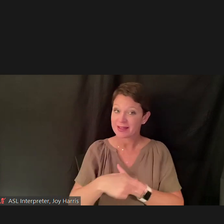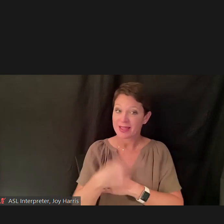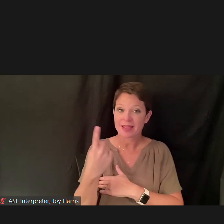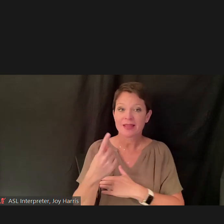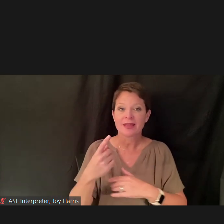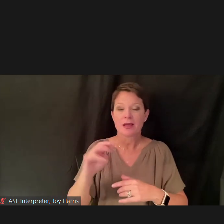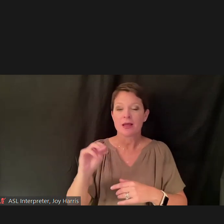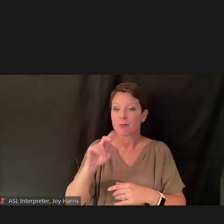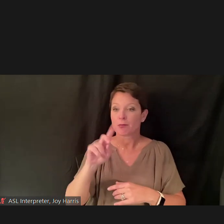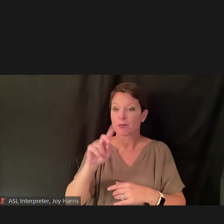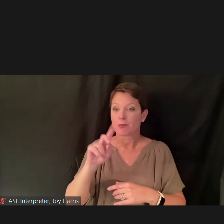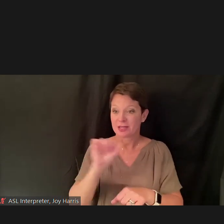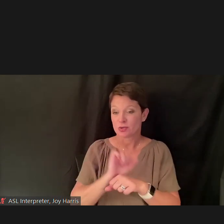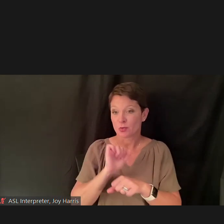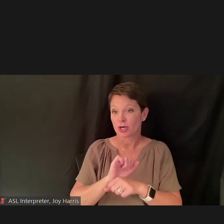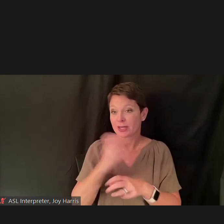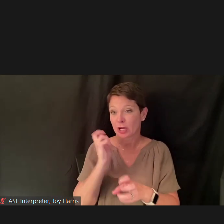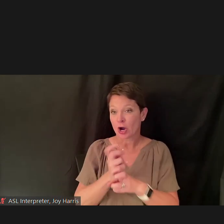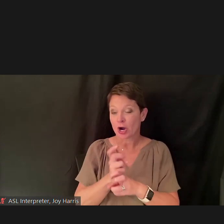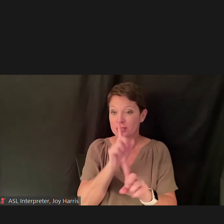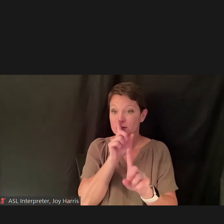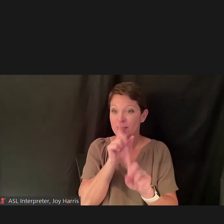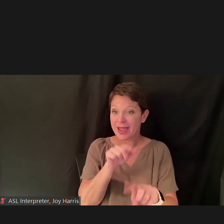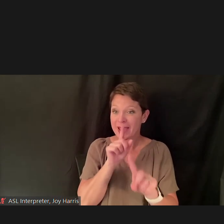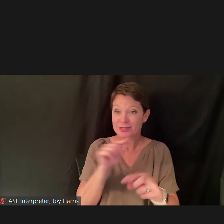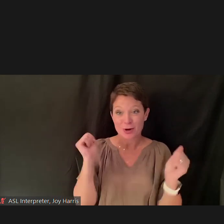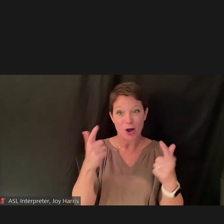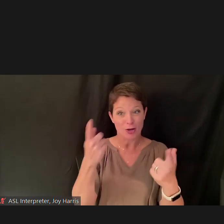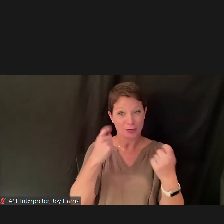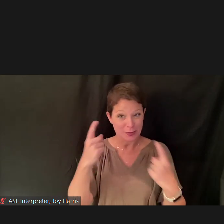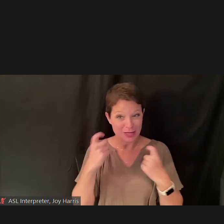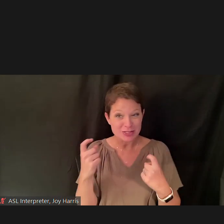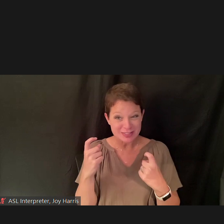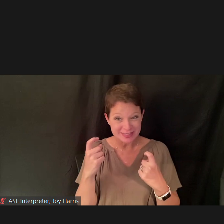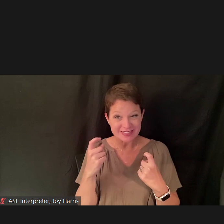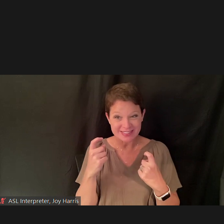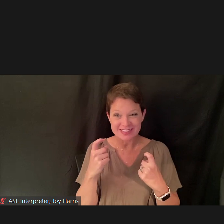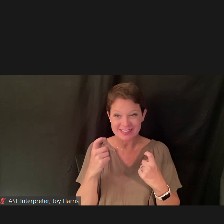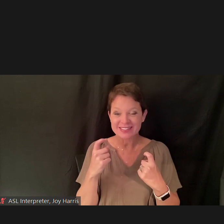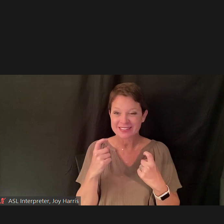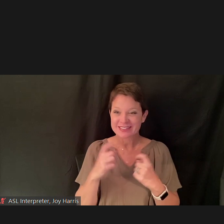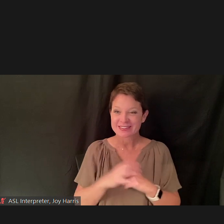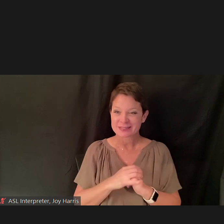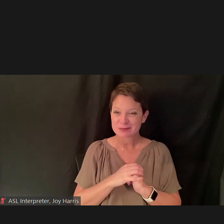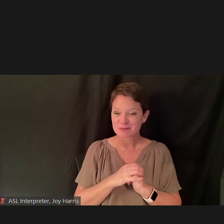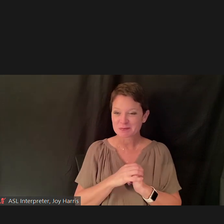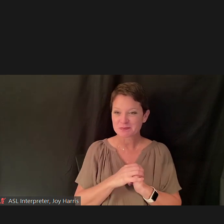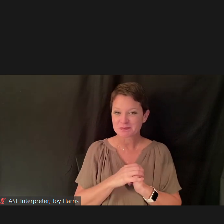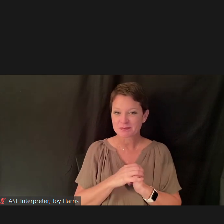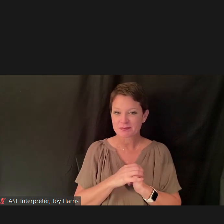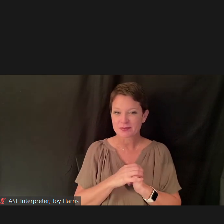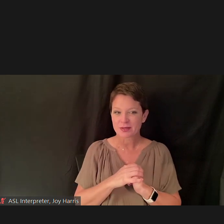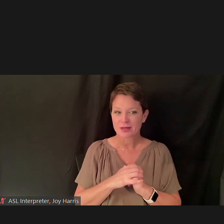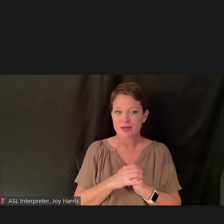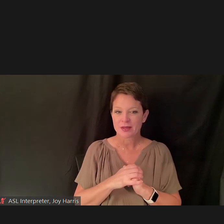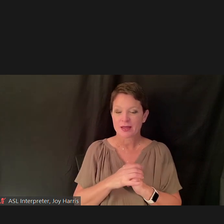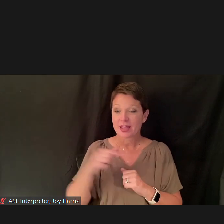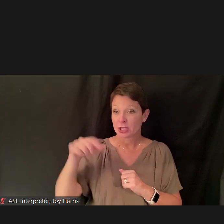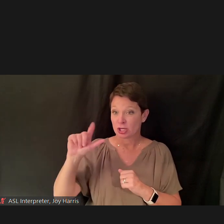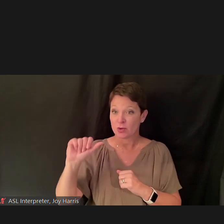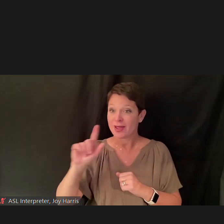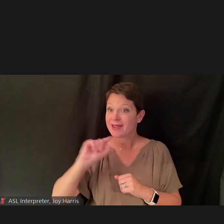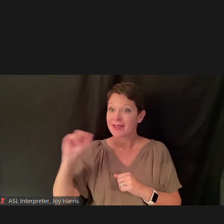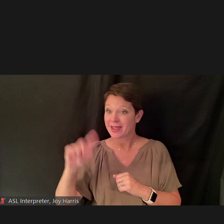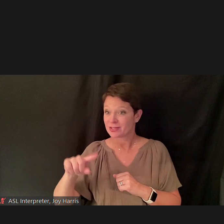Estamos ya al final de la presentación. Estamos trabajando duro